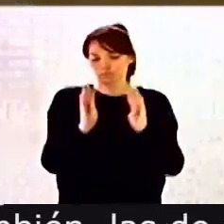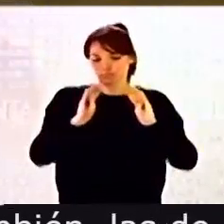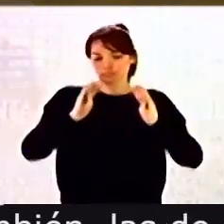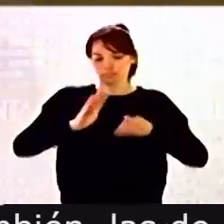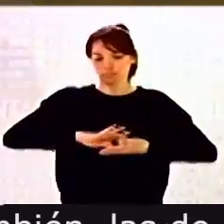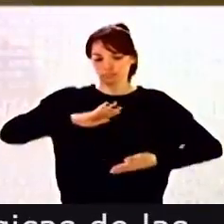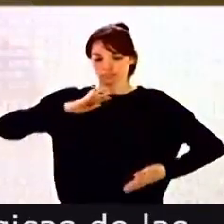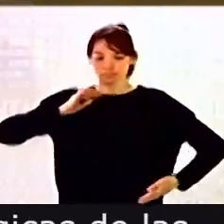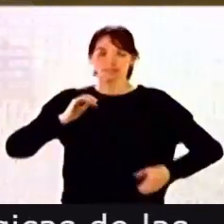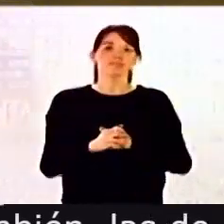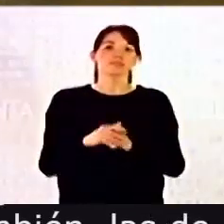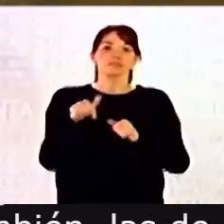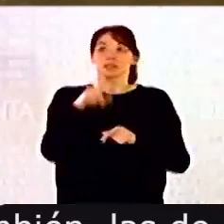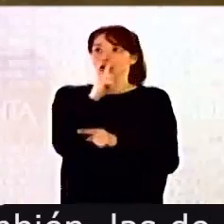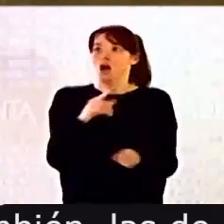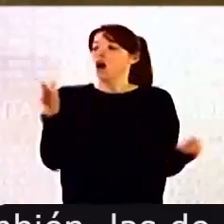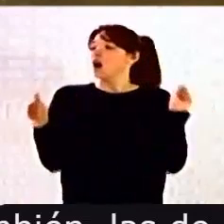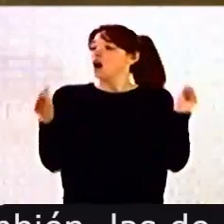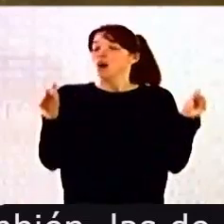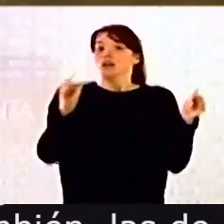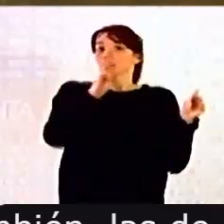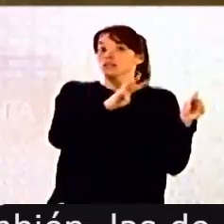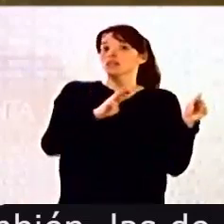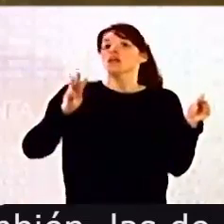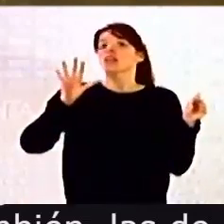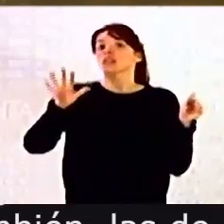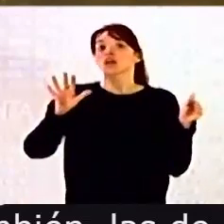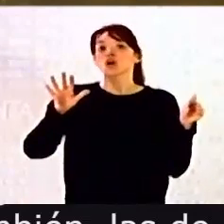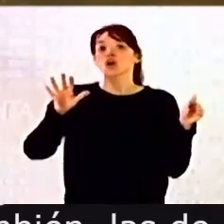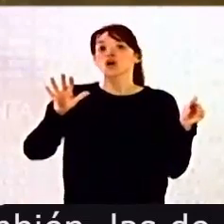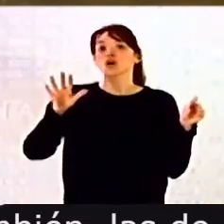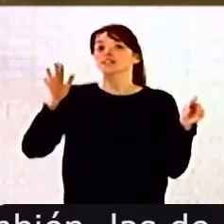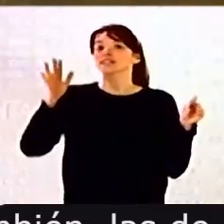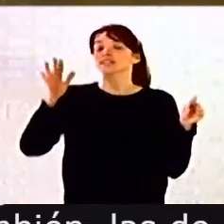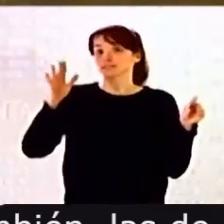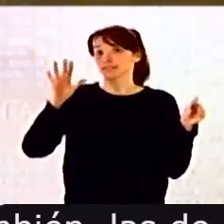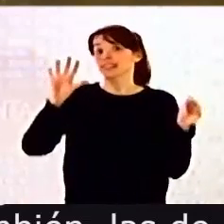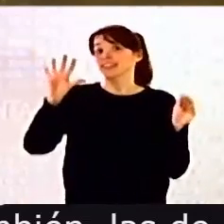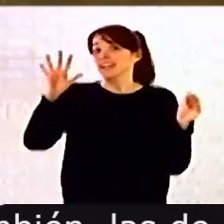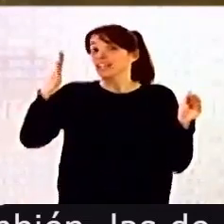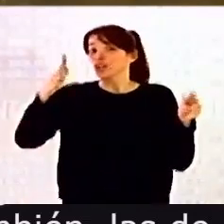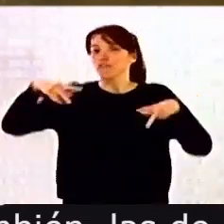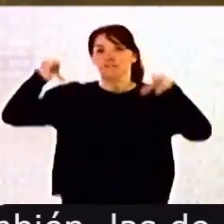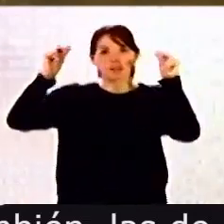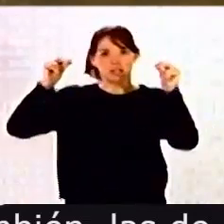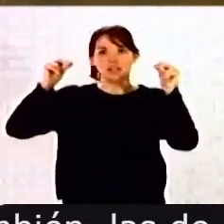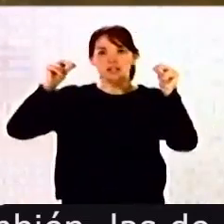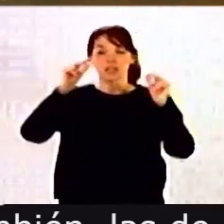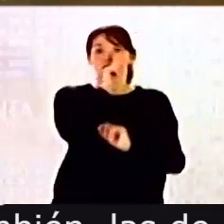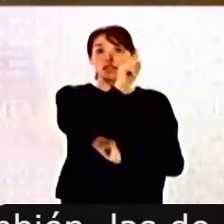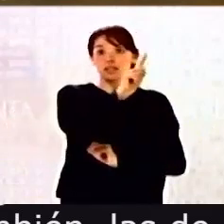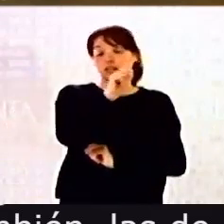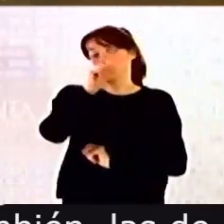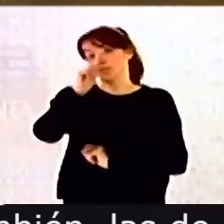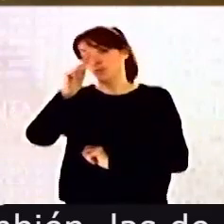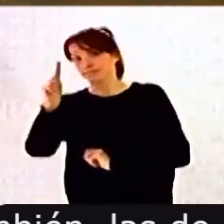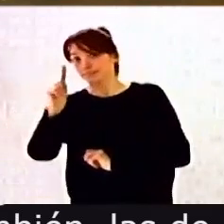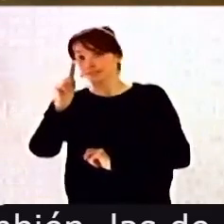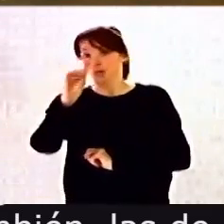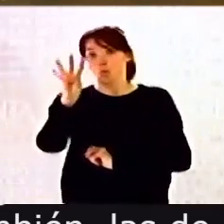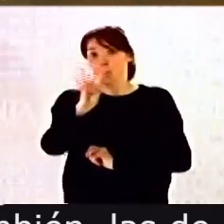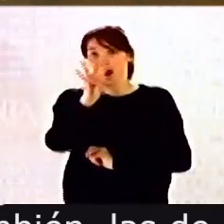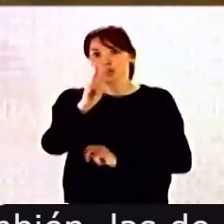Finalizan este año 35 residentes de quinto año, 111 residentes de cuarto